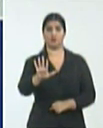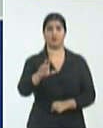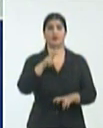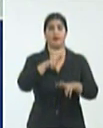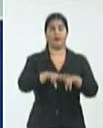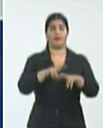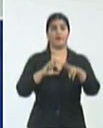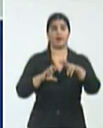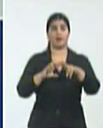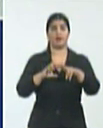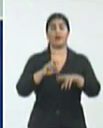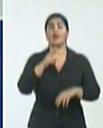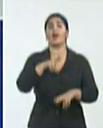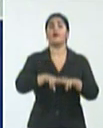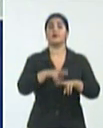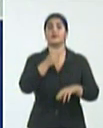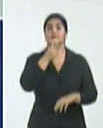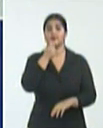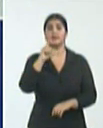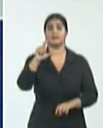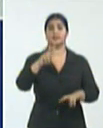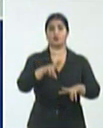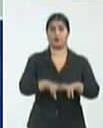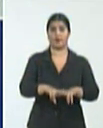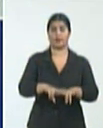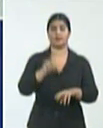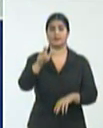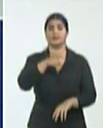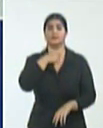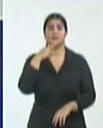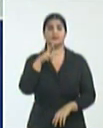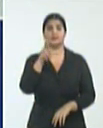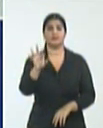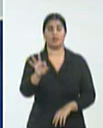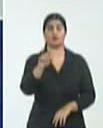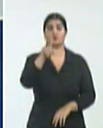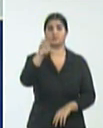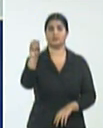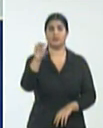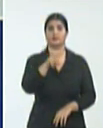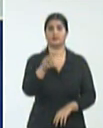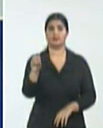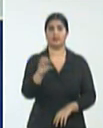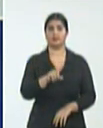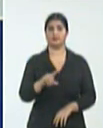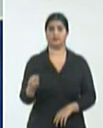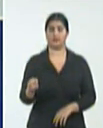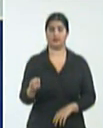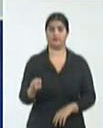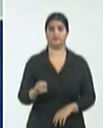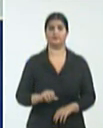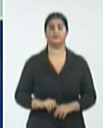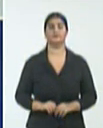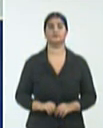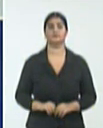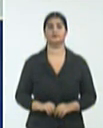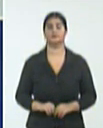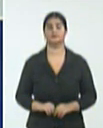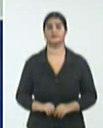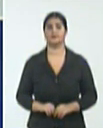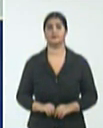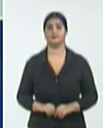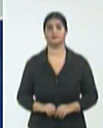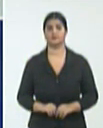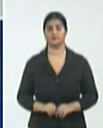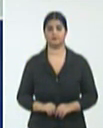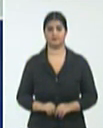Vieja, Centro Habana y Cerro con 100 casos cada uno. Cifras muy elevadas de transmisión